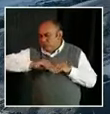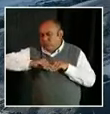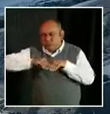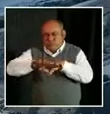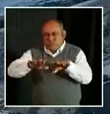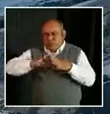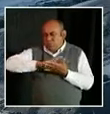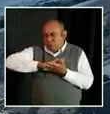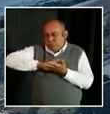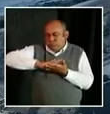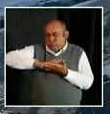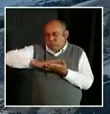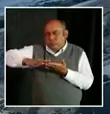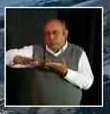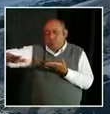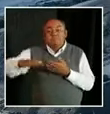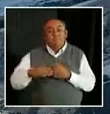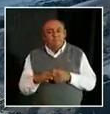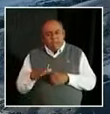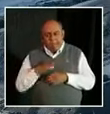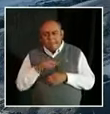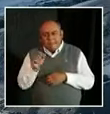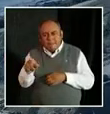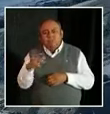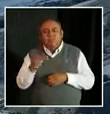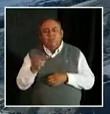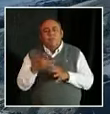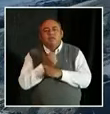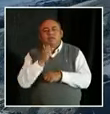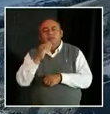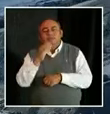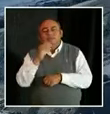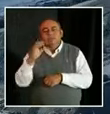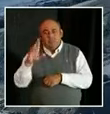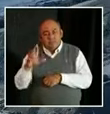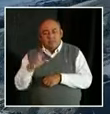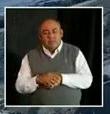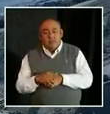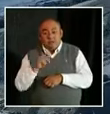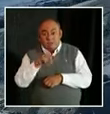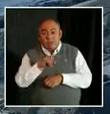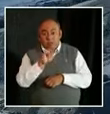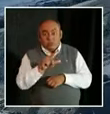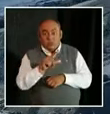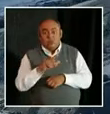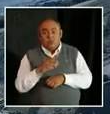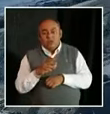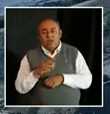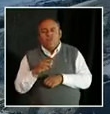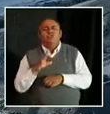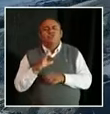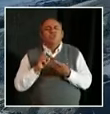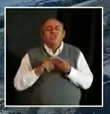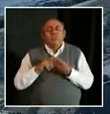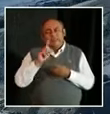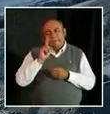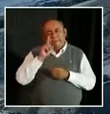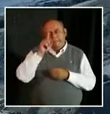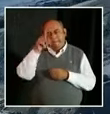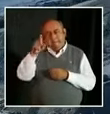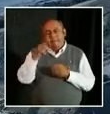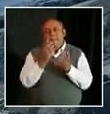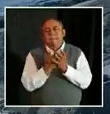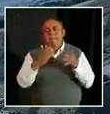con CCR en el país, incluso aquí en Nuevo León, pues la más conocida es la presa Rompepicos, que se hizo